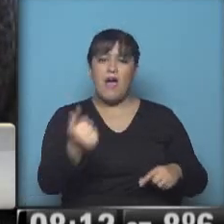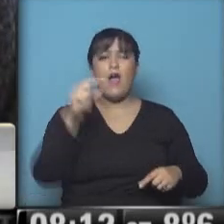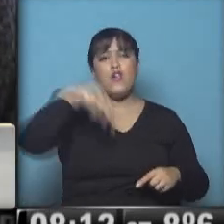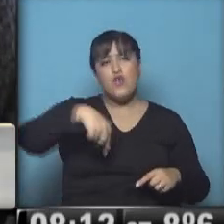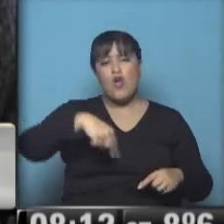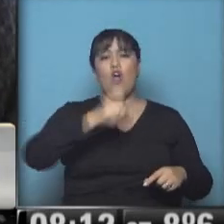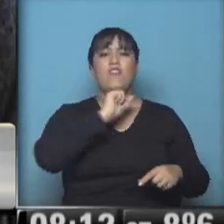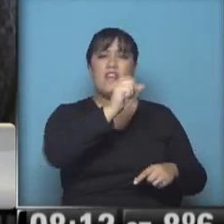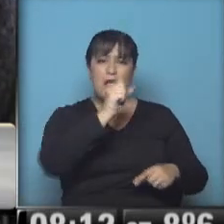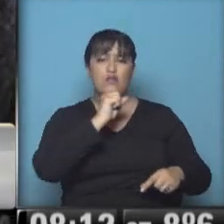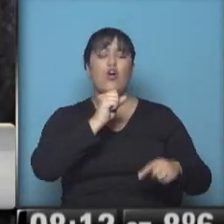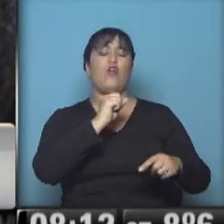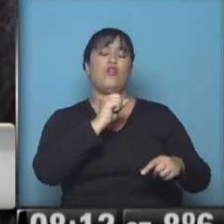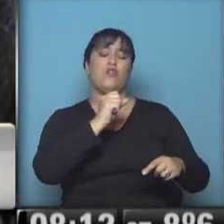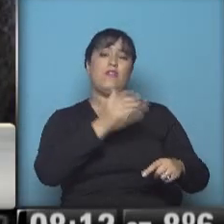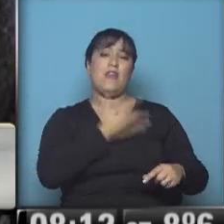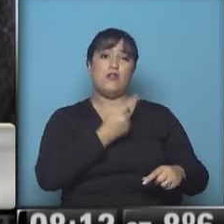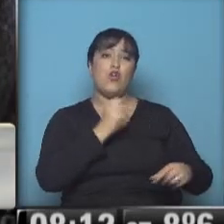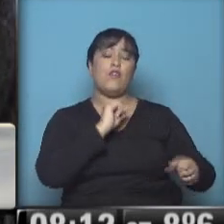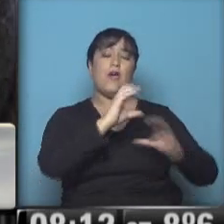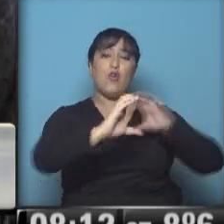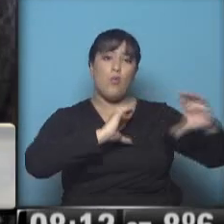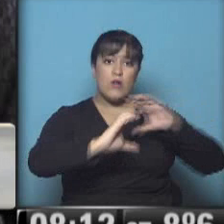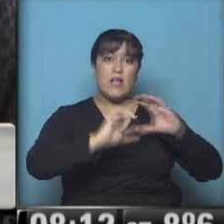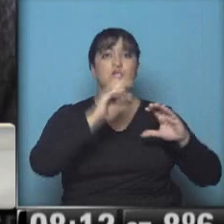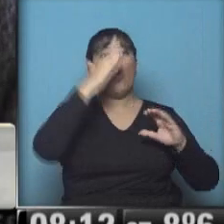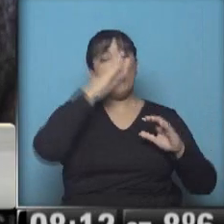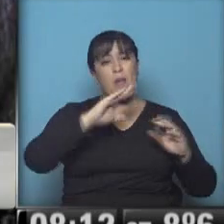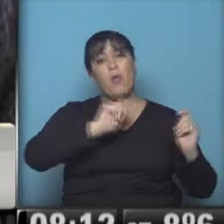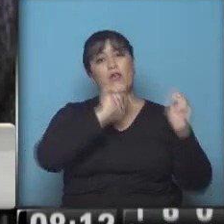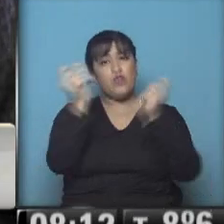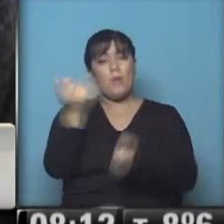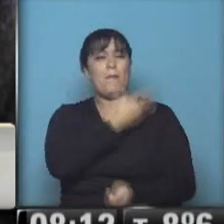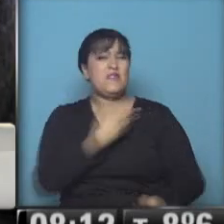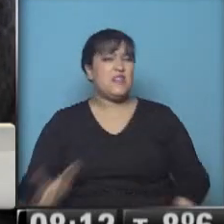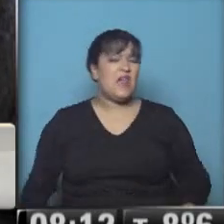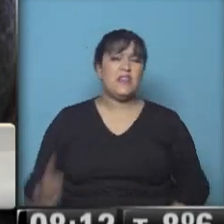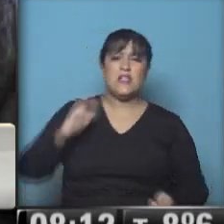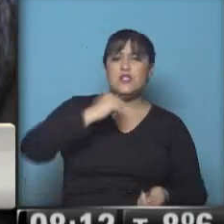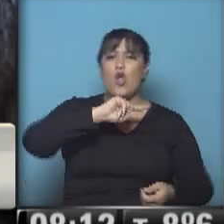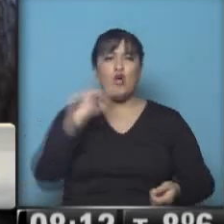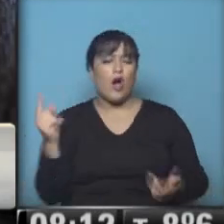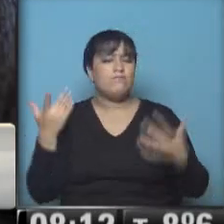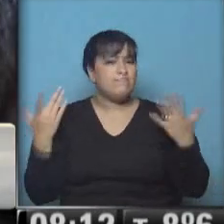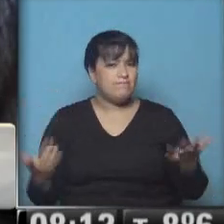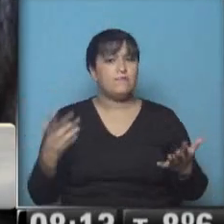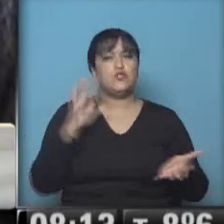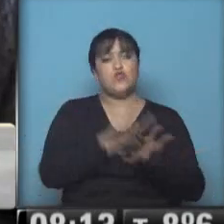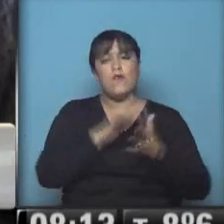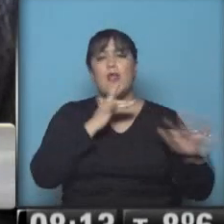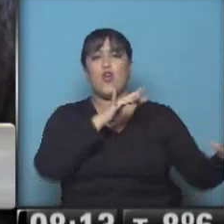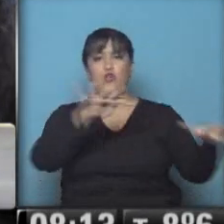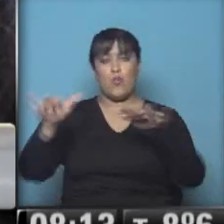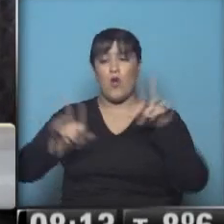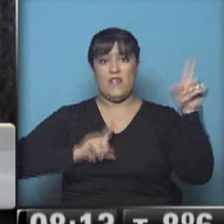comunicación sería un primer paso si tiene algo que ver fútbol para todos o funcionarios del gobierno en el tema de ese rumor